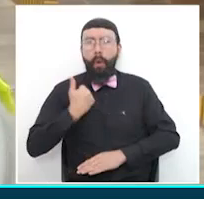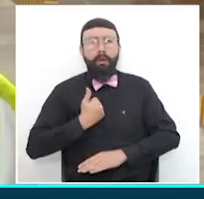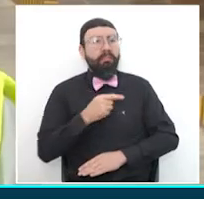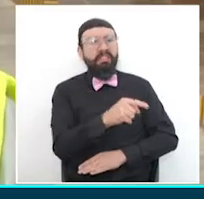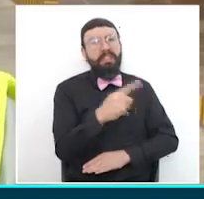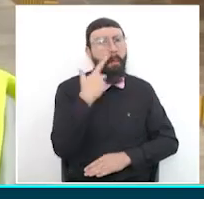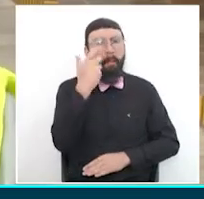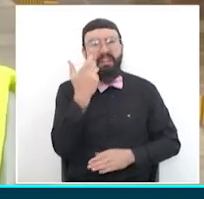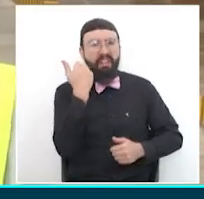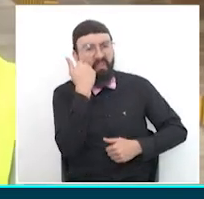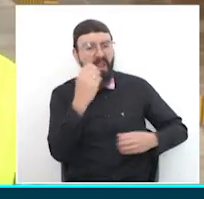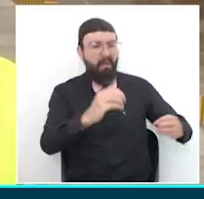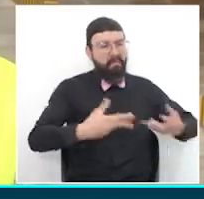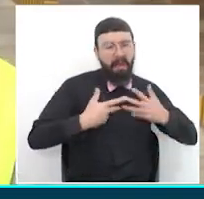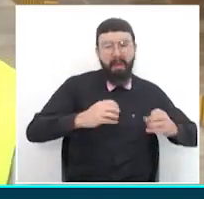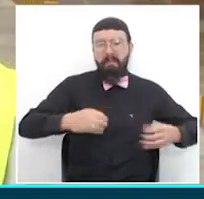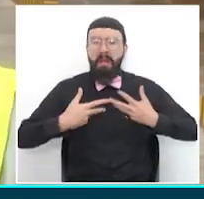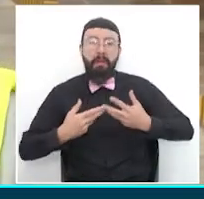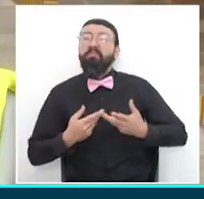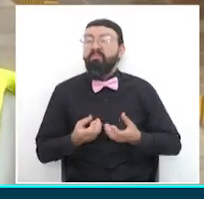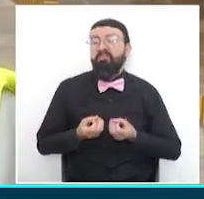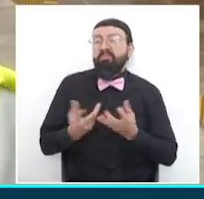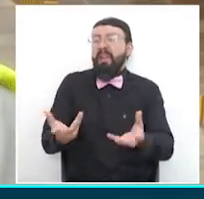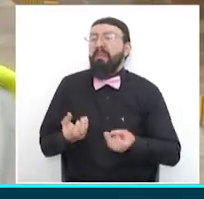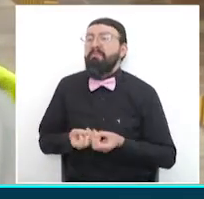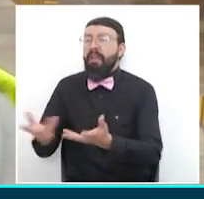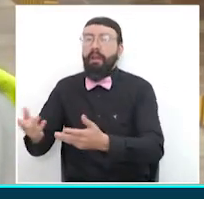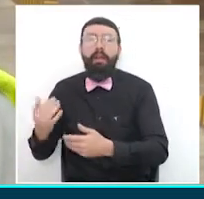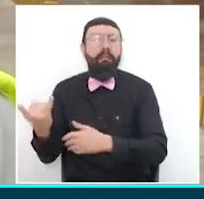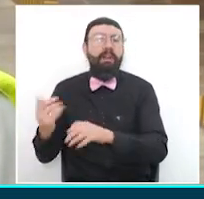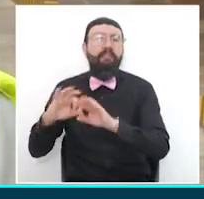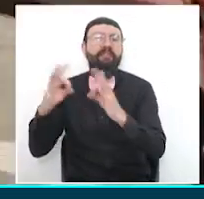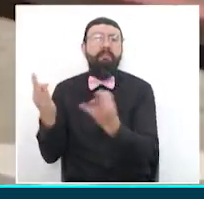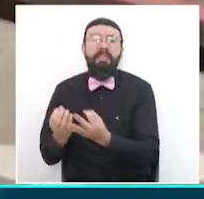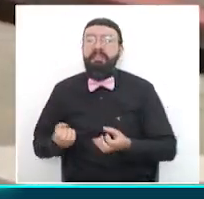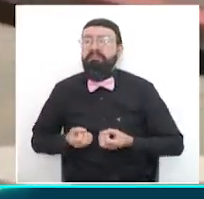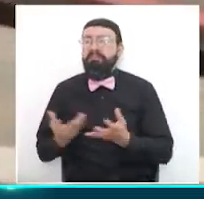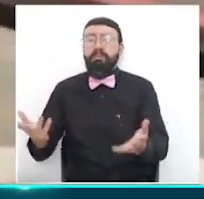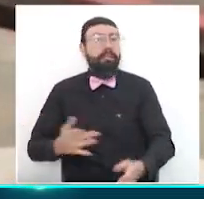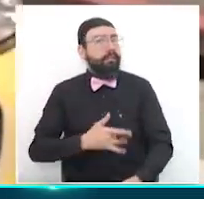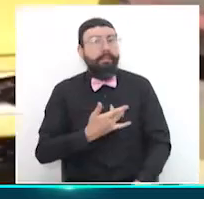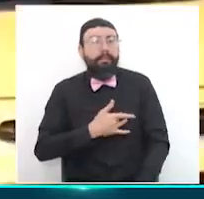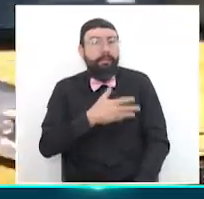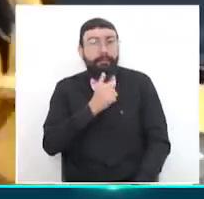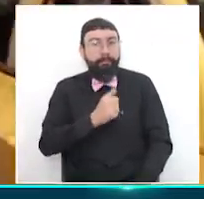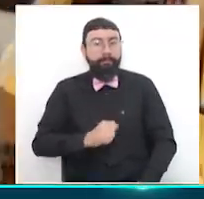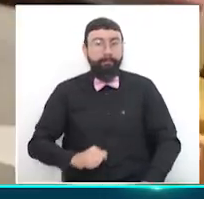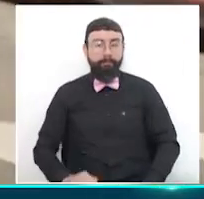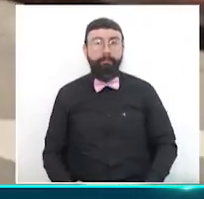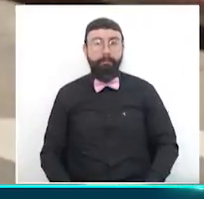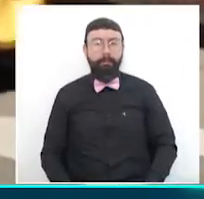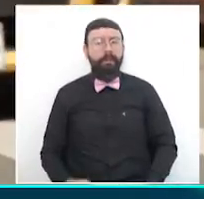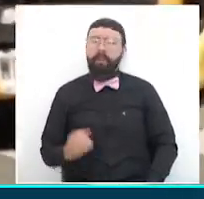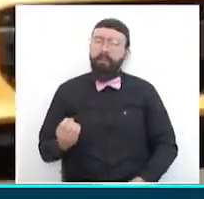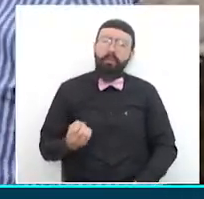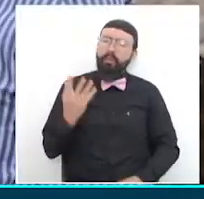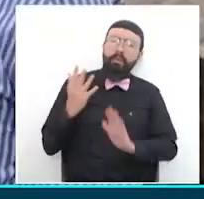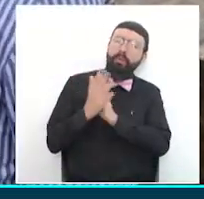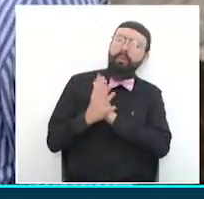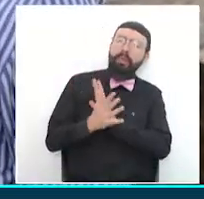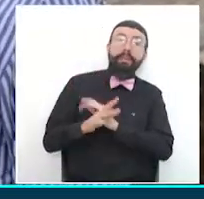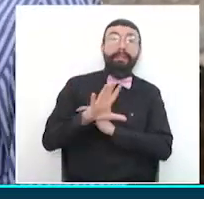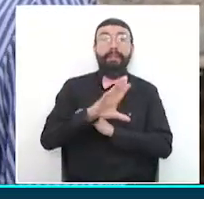está infectando y es la que está transmitiendo la enfermedad siendo asintomáticos. Según estadísticas, más del 50%